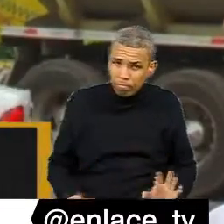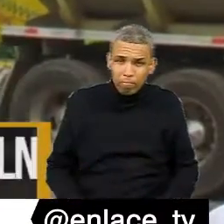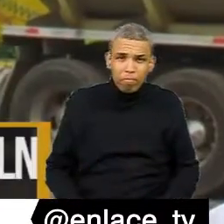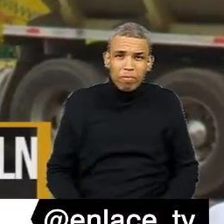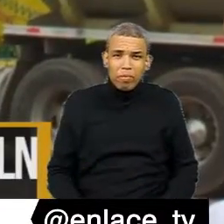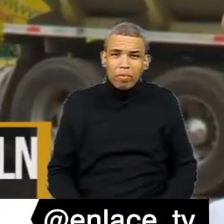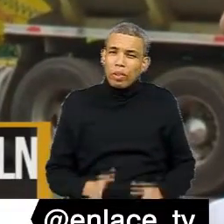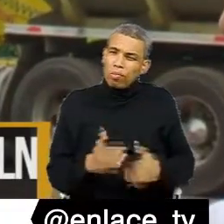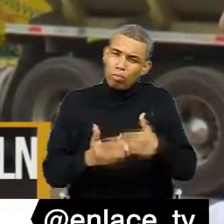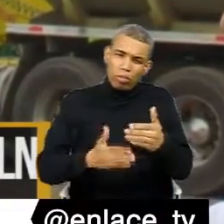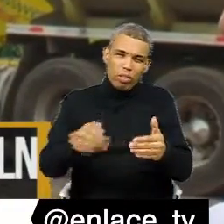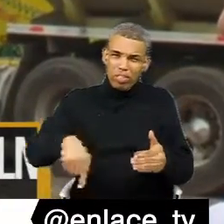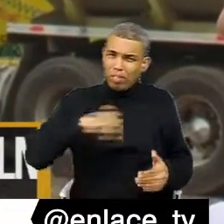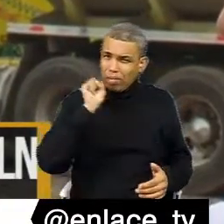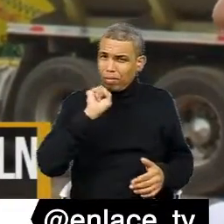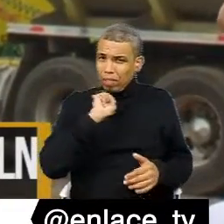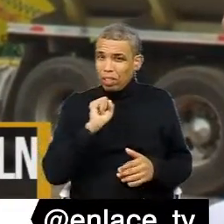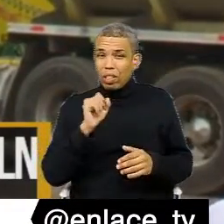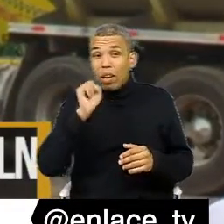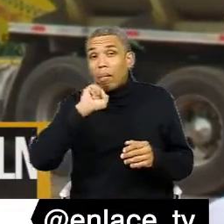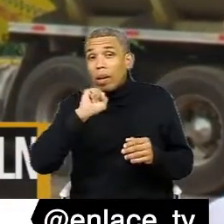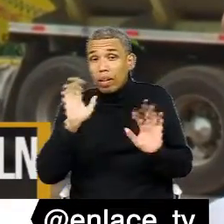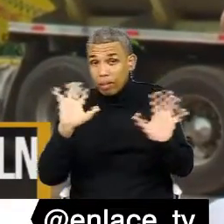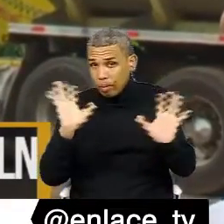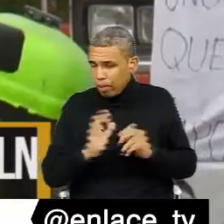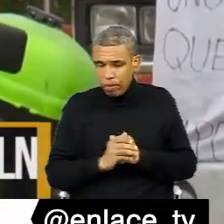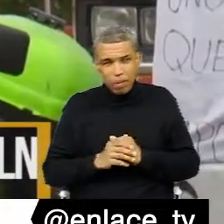procedimientos aquí en Barranca Bermeja y en todo el Magdalena Medio.